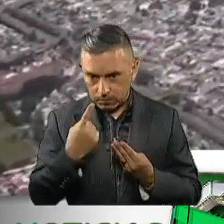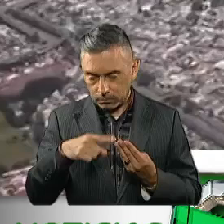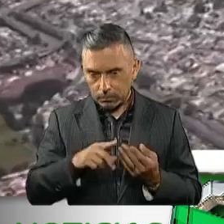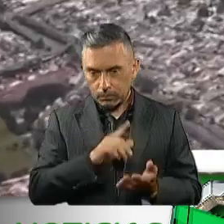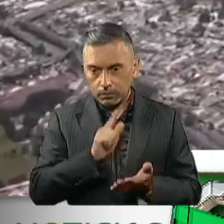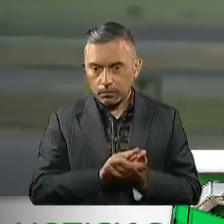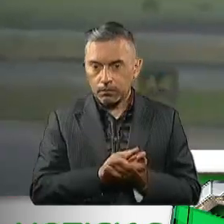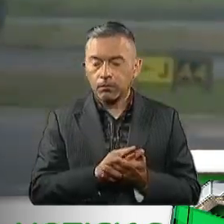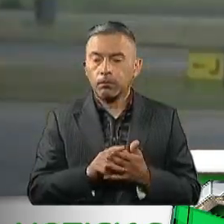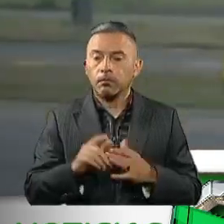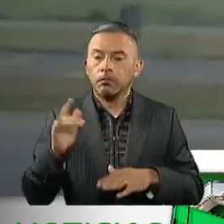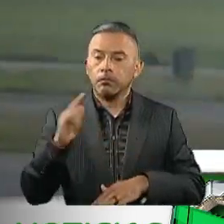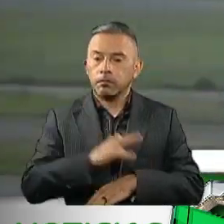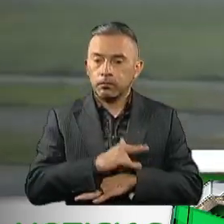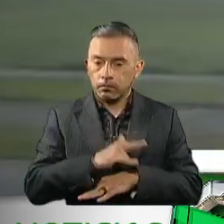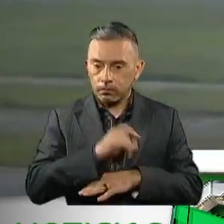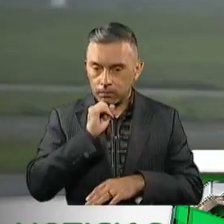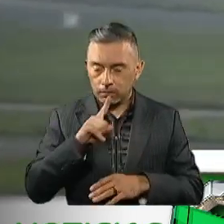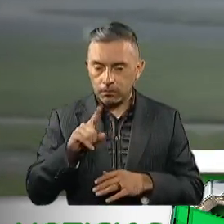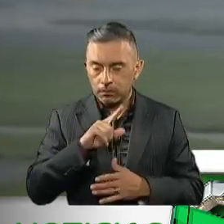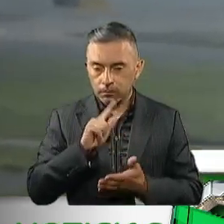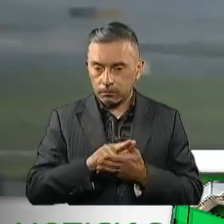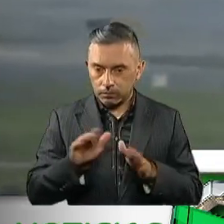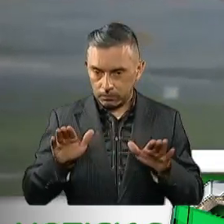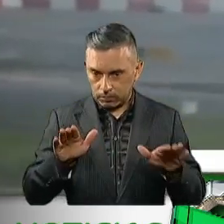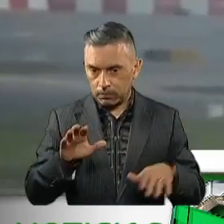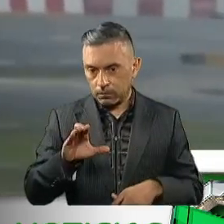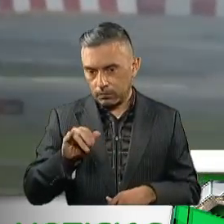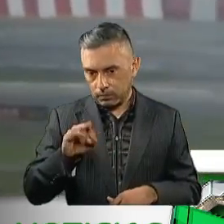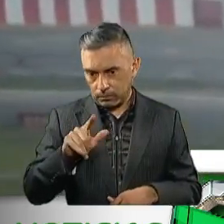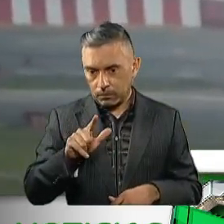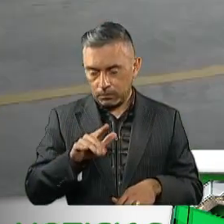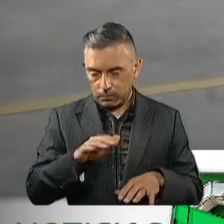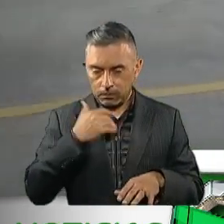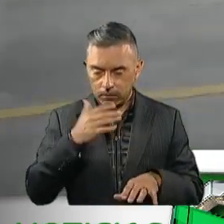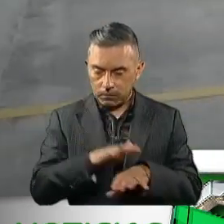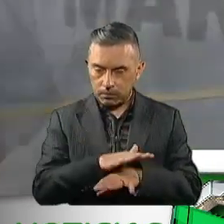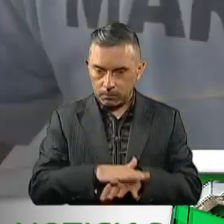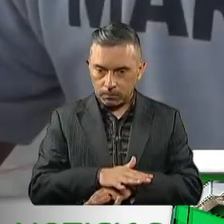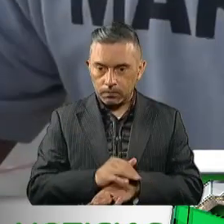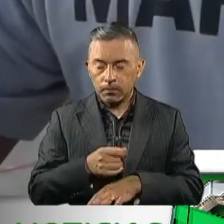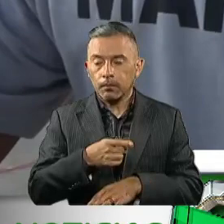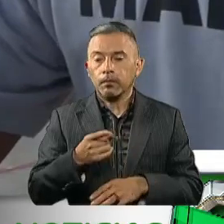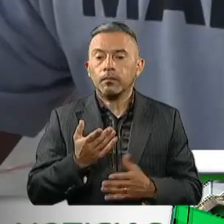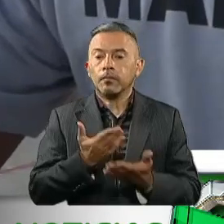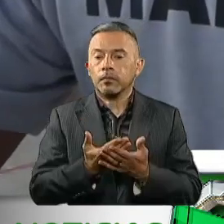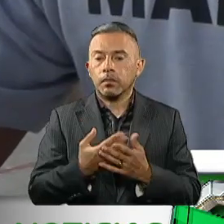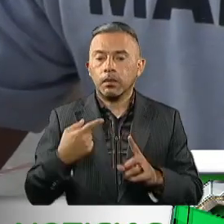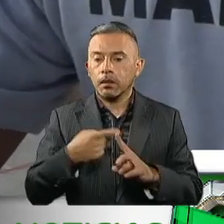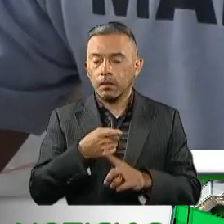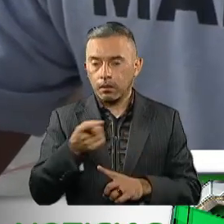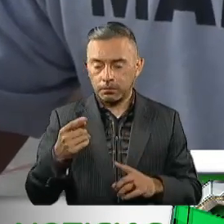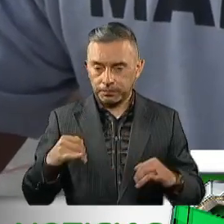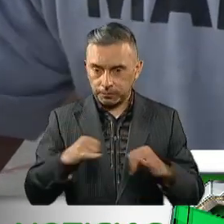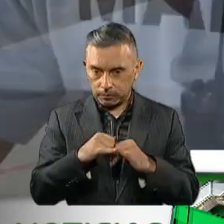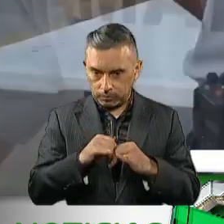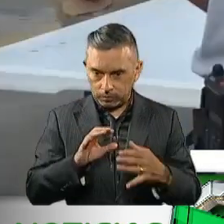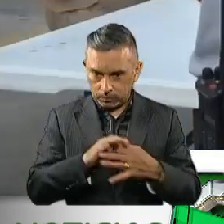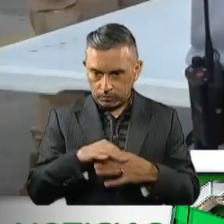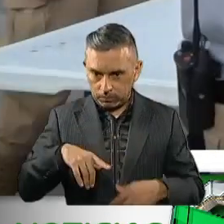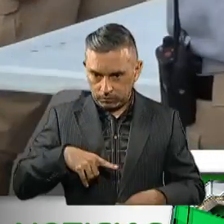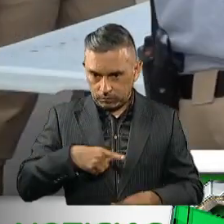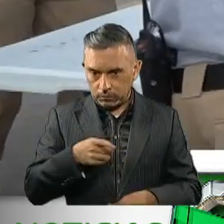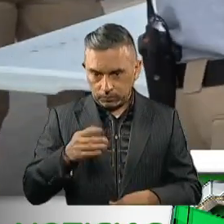Ley de Aeropuertos y a la Ley de Aviación Civil. Plantea la posibilidad de que entidades paraestatales puedan administrar aeropuertos y